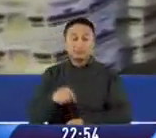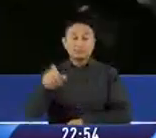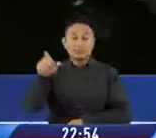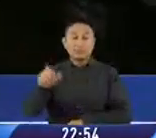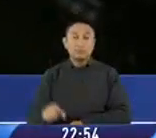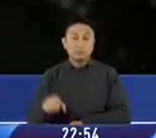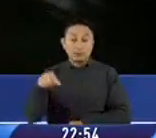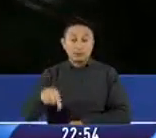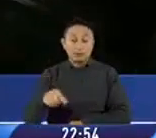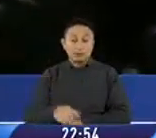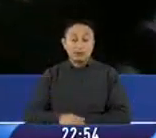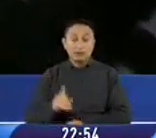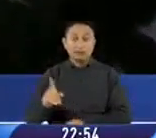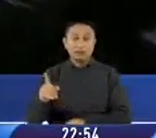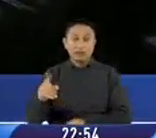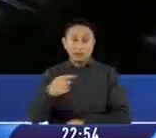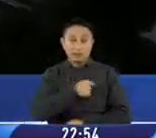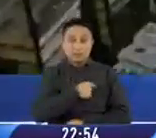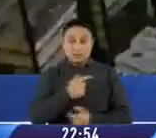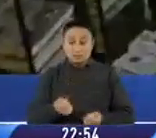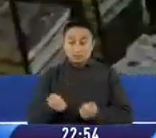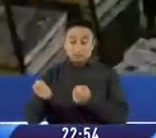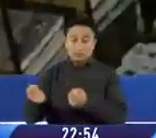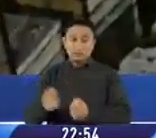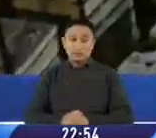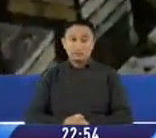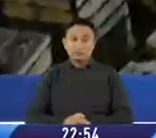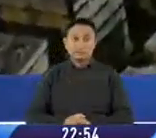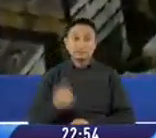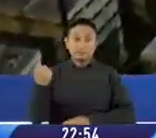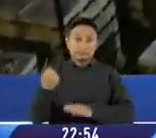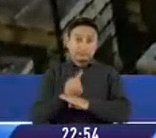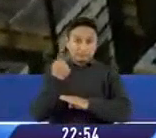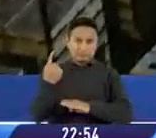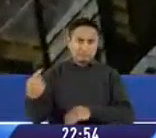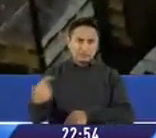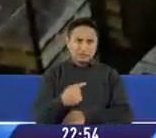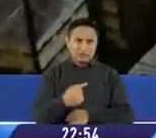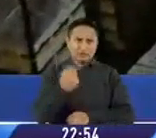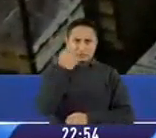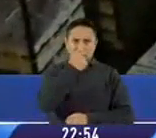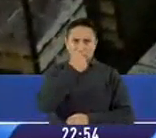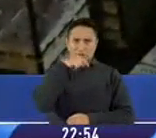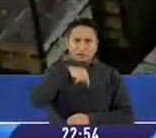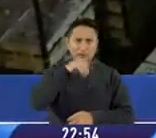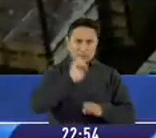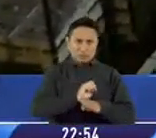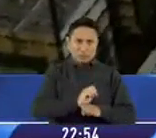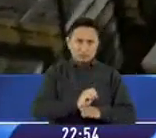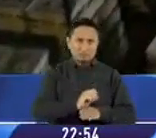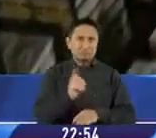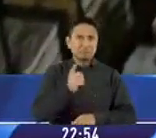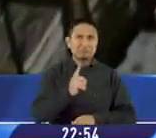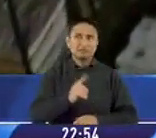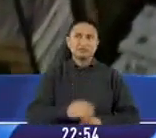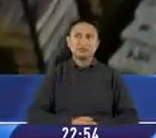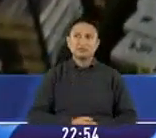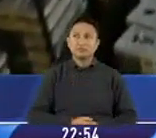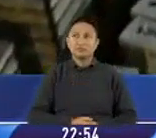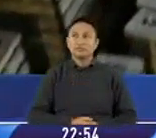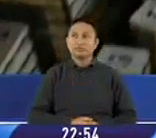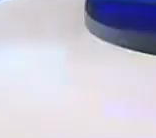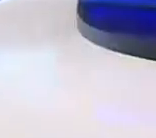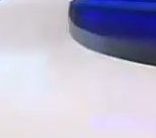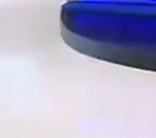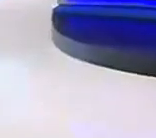persona a la que estaba dirigida el cargamento. Esta no es la primera vez que se detecta droga proveniente de Ecuador en Turquía. En el